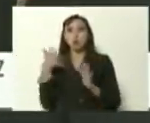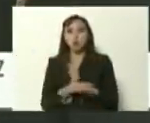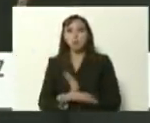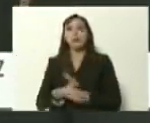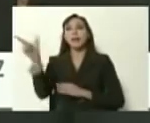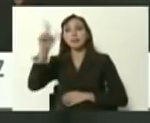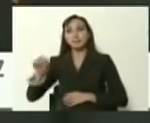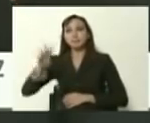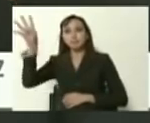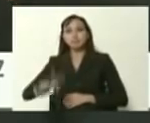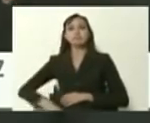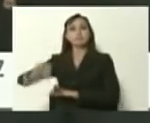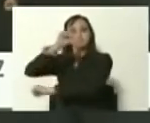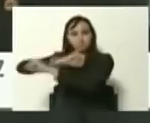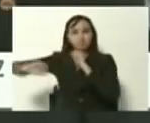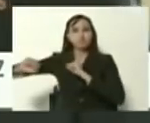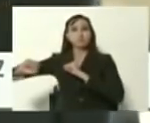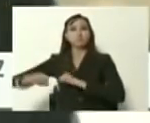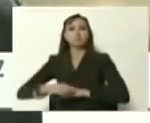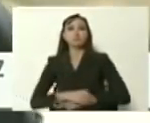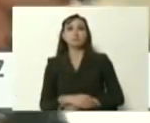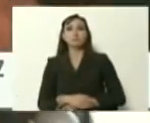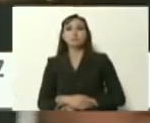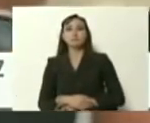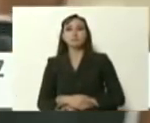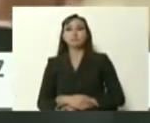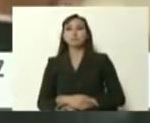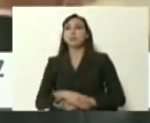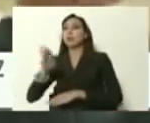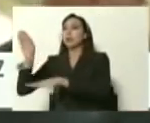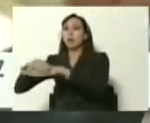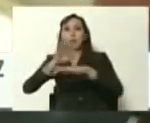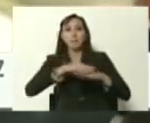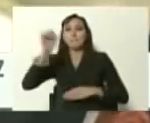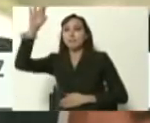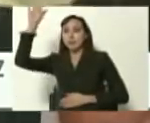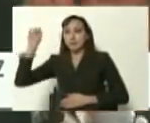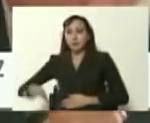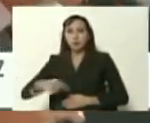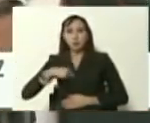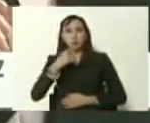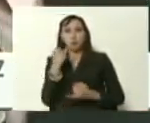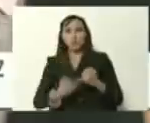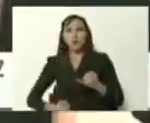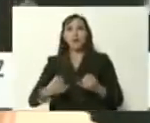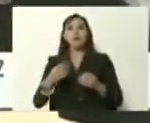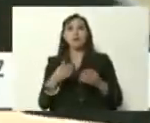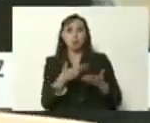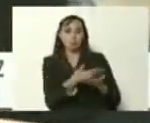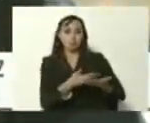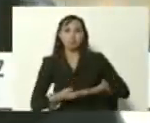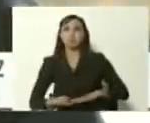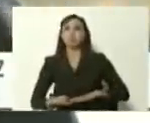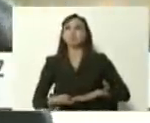Esequibo. Mis amados pastores, finalizo para entregarle este documento.